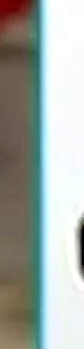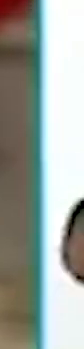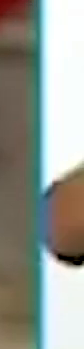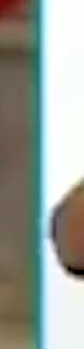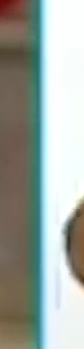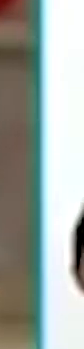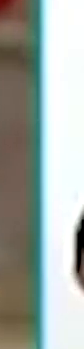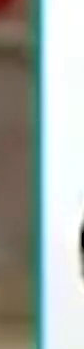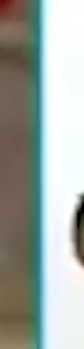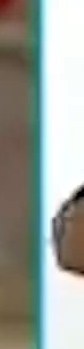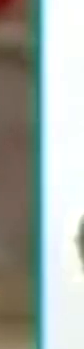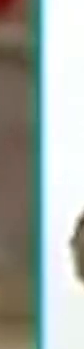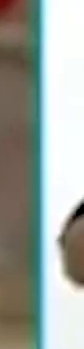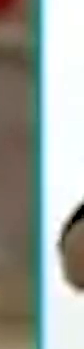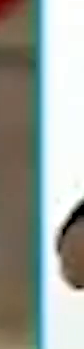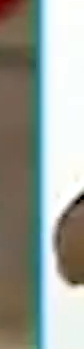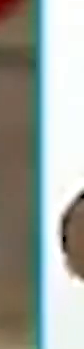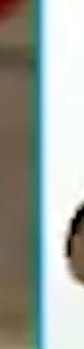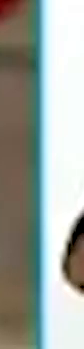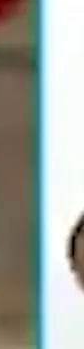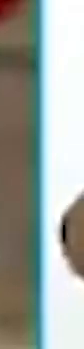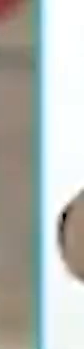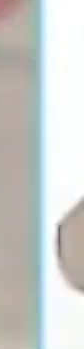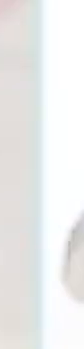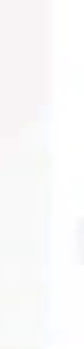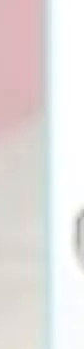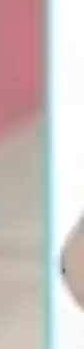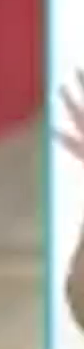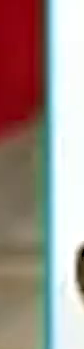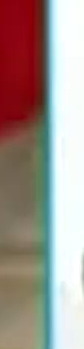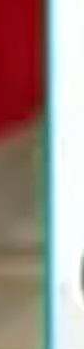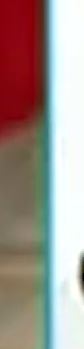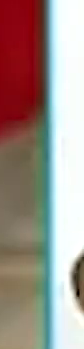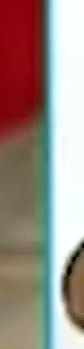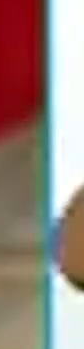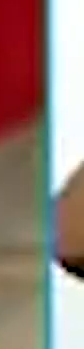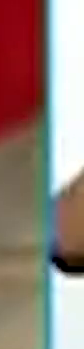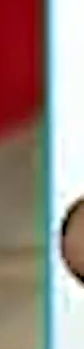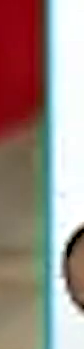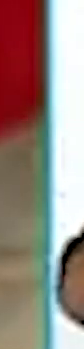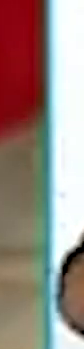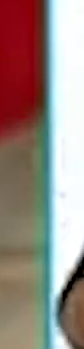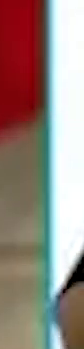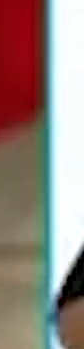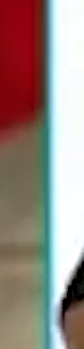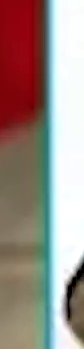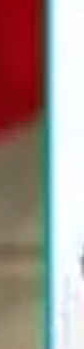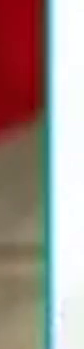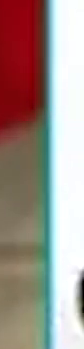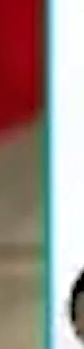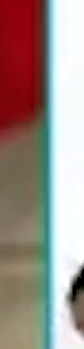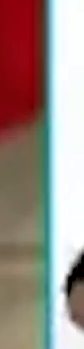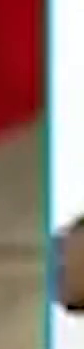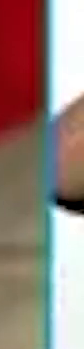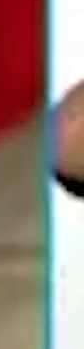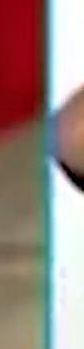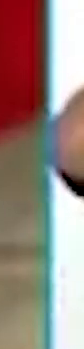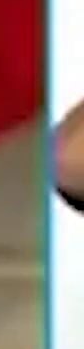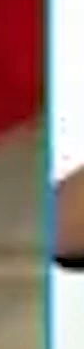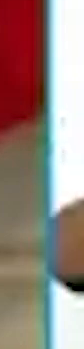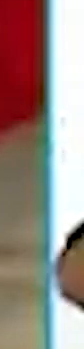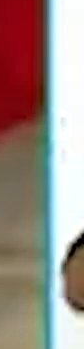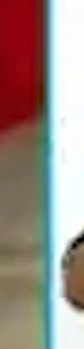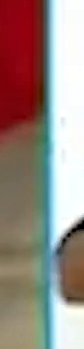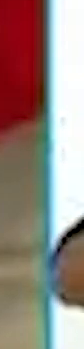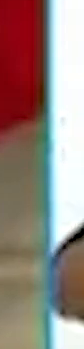de vacunas para empezar todo el proceso de vacunación que en este momento es el gobierno peruano quien está negociando